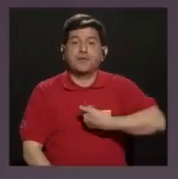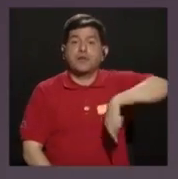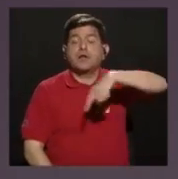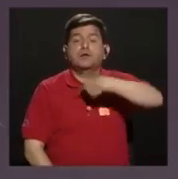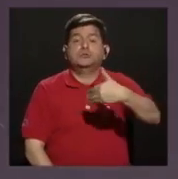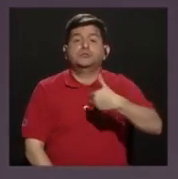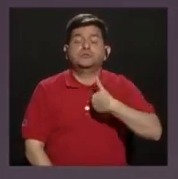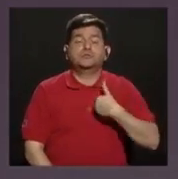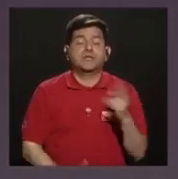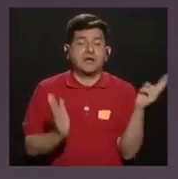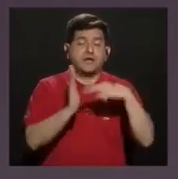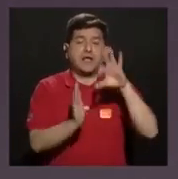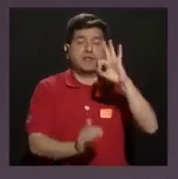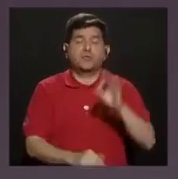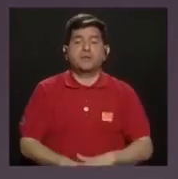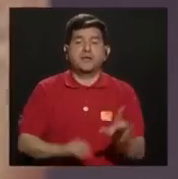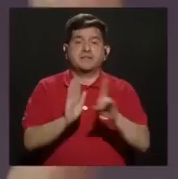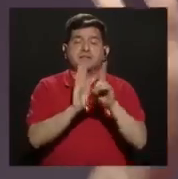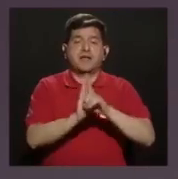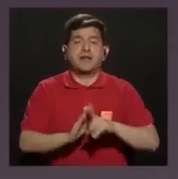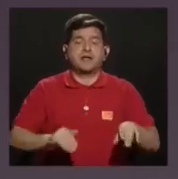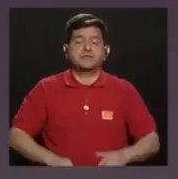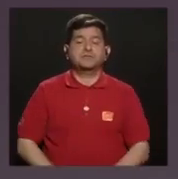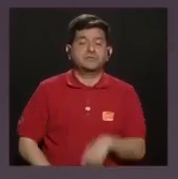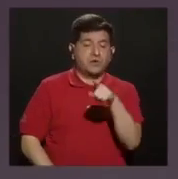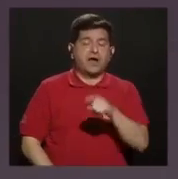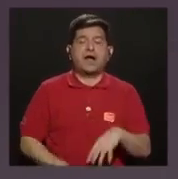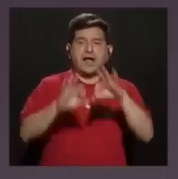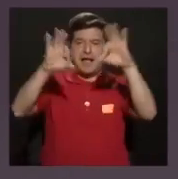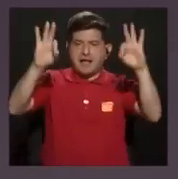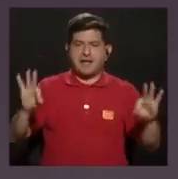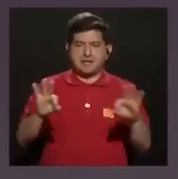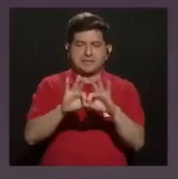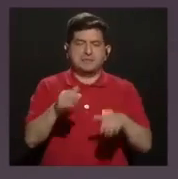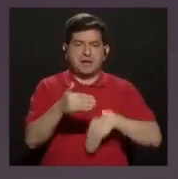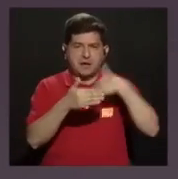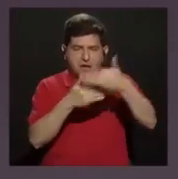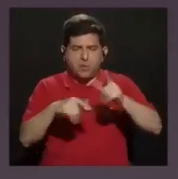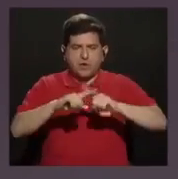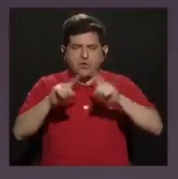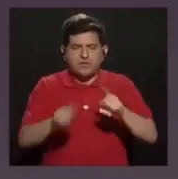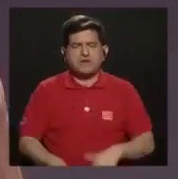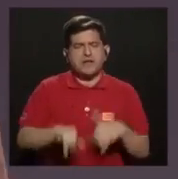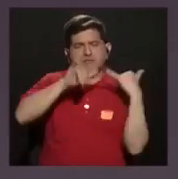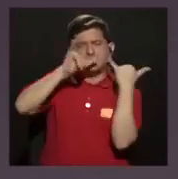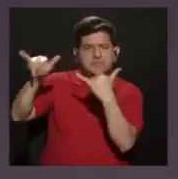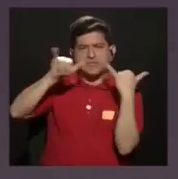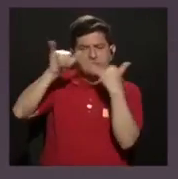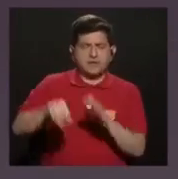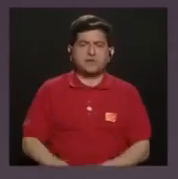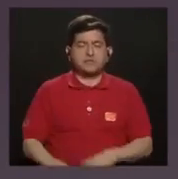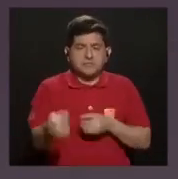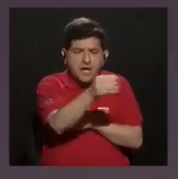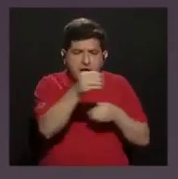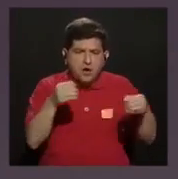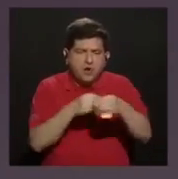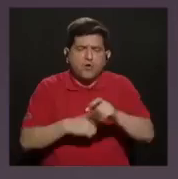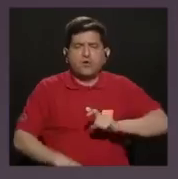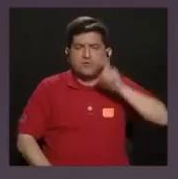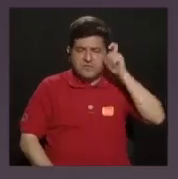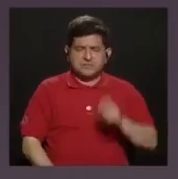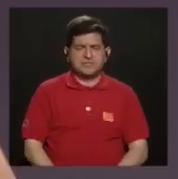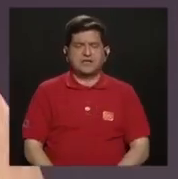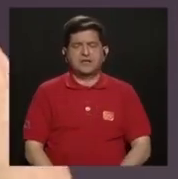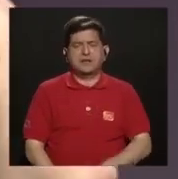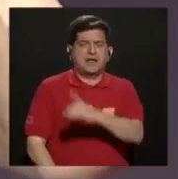lo que tenemos desde 2009 es el derecho a la imagen, como lo comentó Jimena, y después de incidencias y denuncias en la Oficina de Género, en la Dirección,